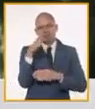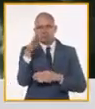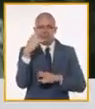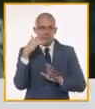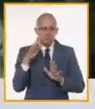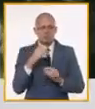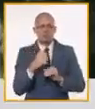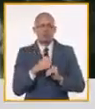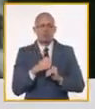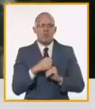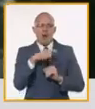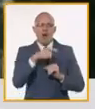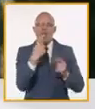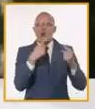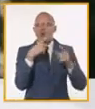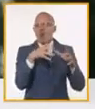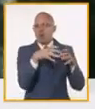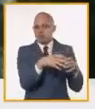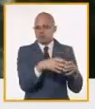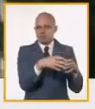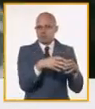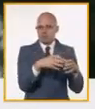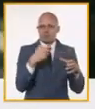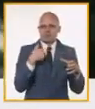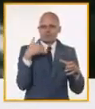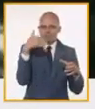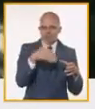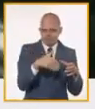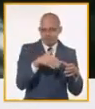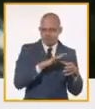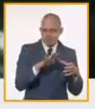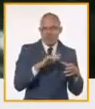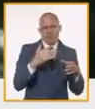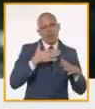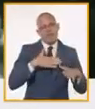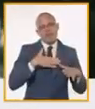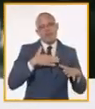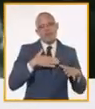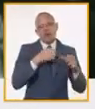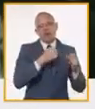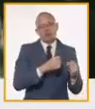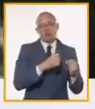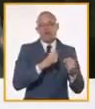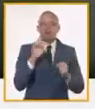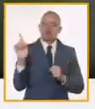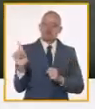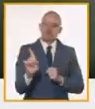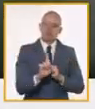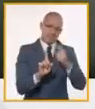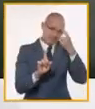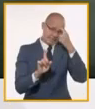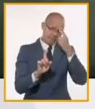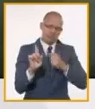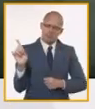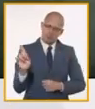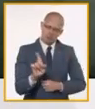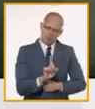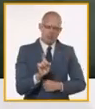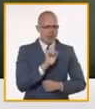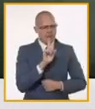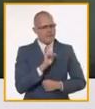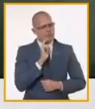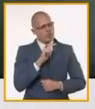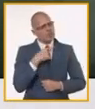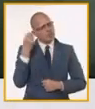ahí, y hasta que él vino, habló conmigo, me preguntó más o menos. Yo creo que hasta tenía